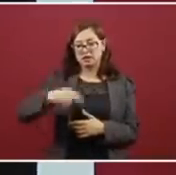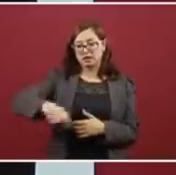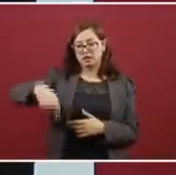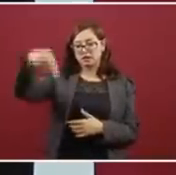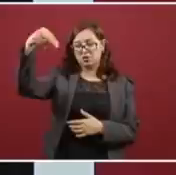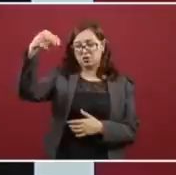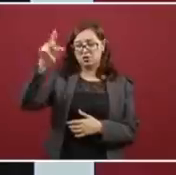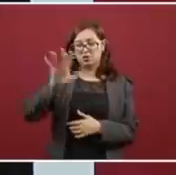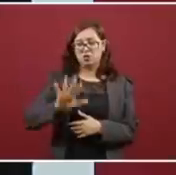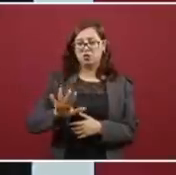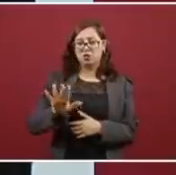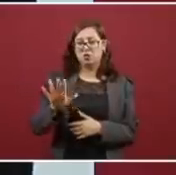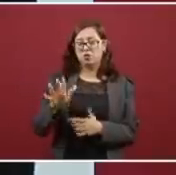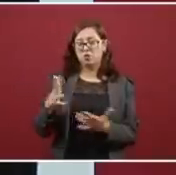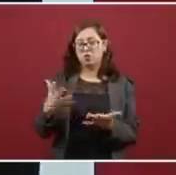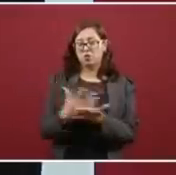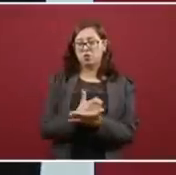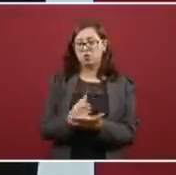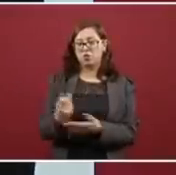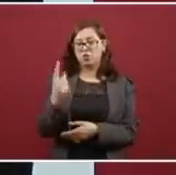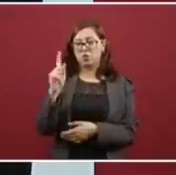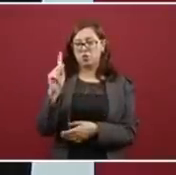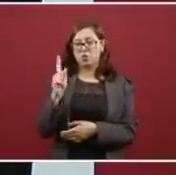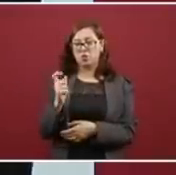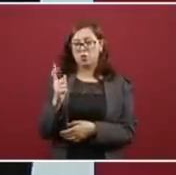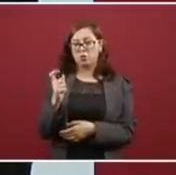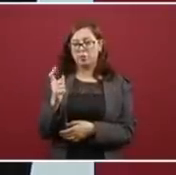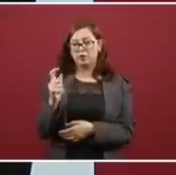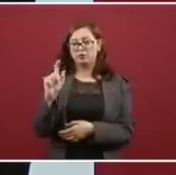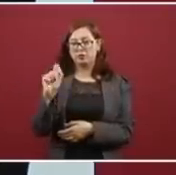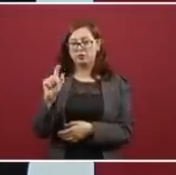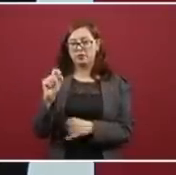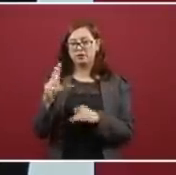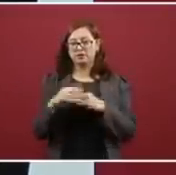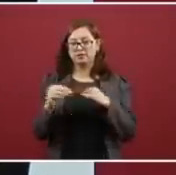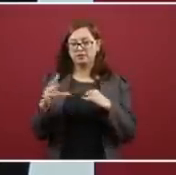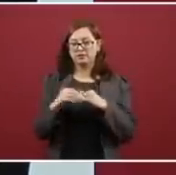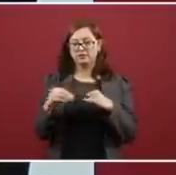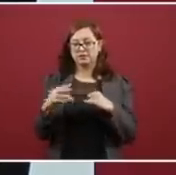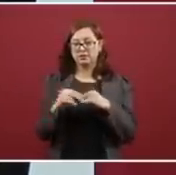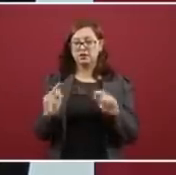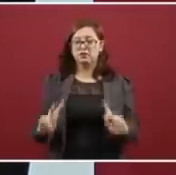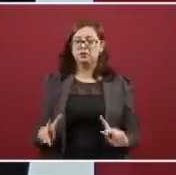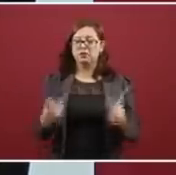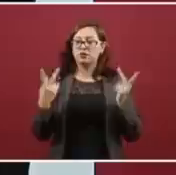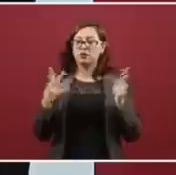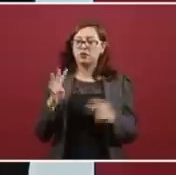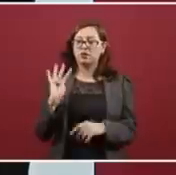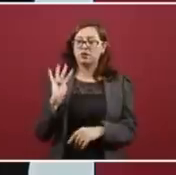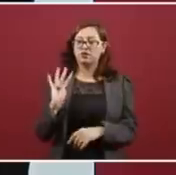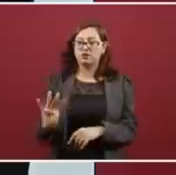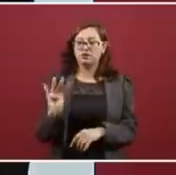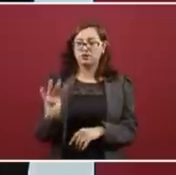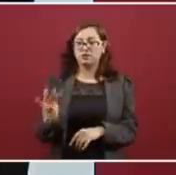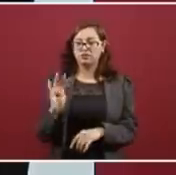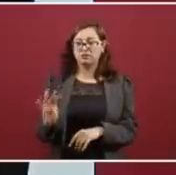que están con un diferencial de un peso 28 centavos precio al público 19